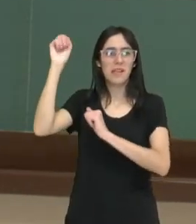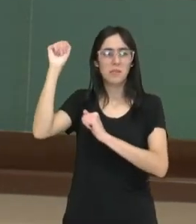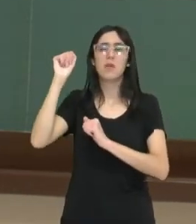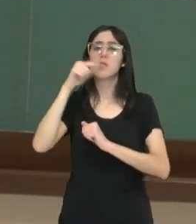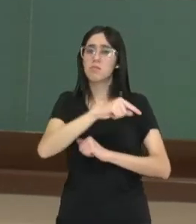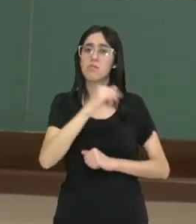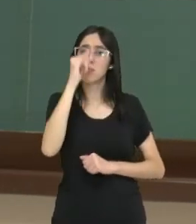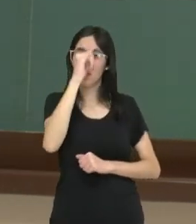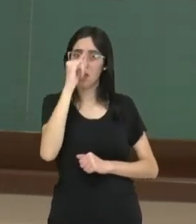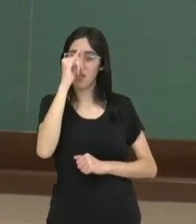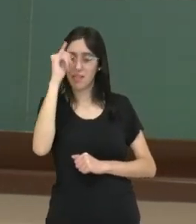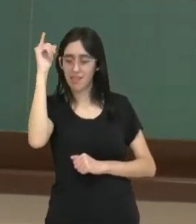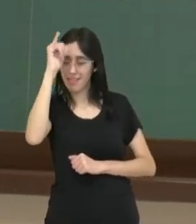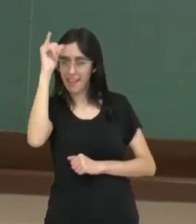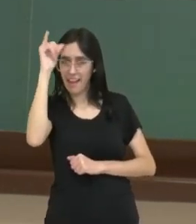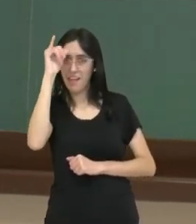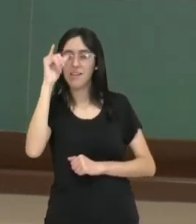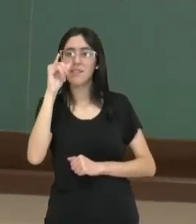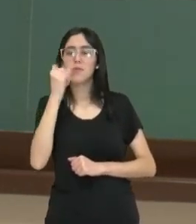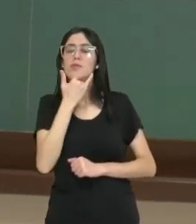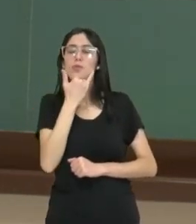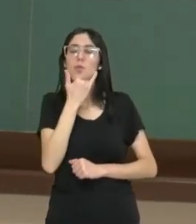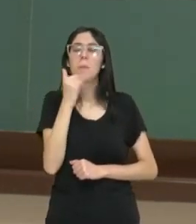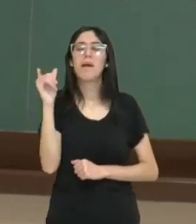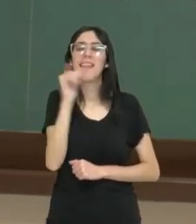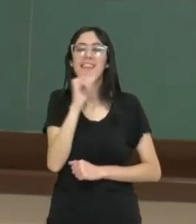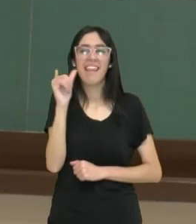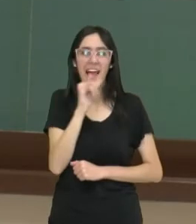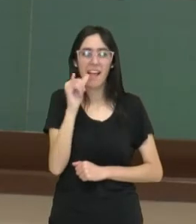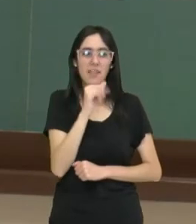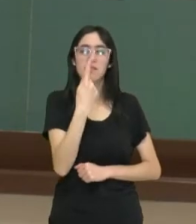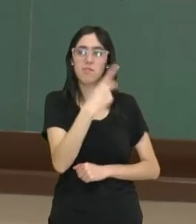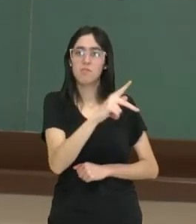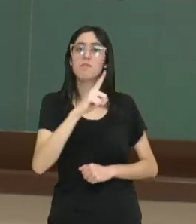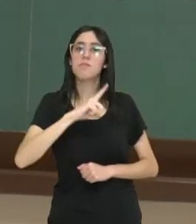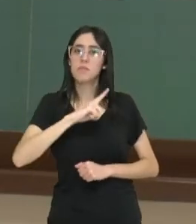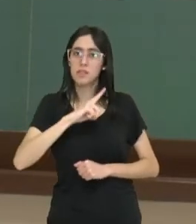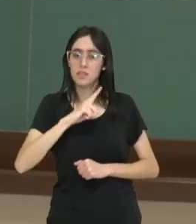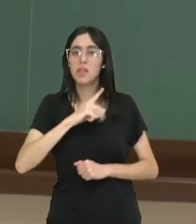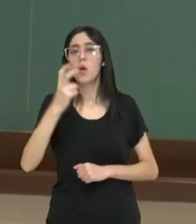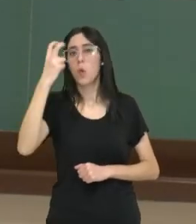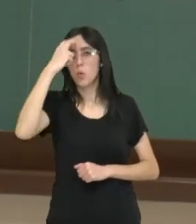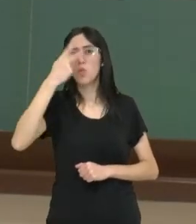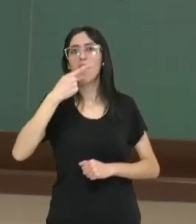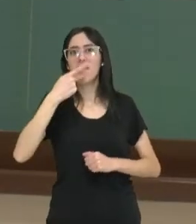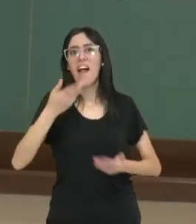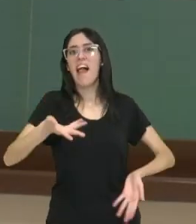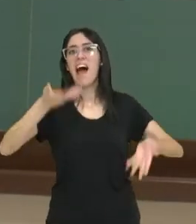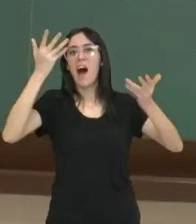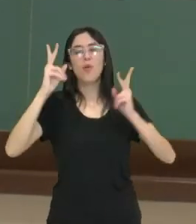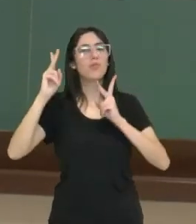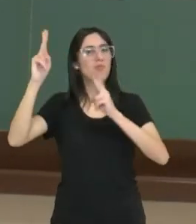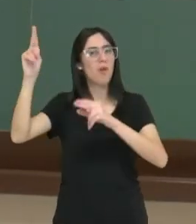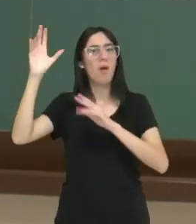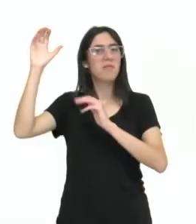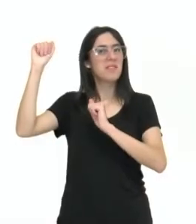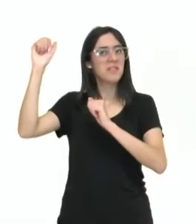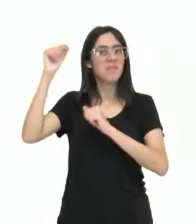essa característica de expressão, de falar alto, igual os espanhóis. Olhem